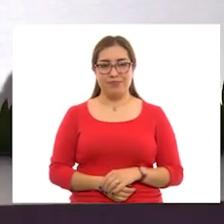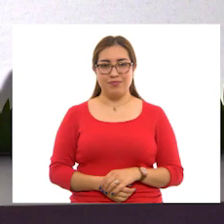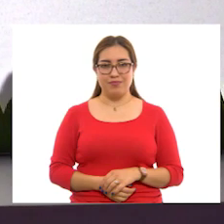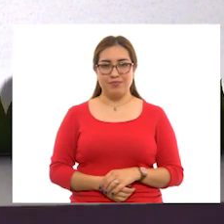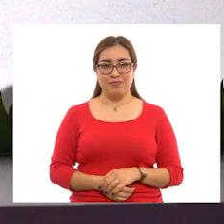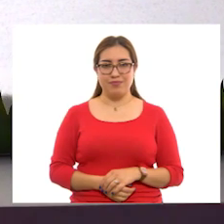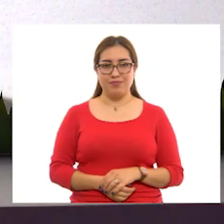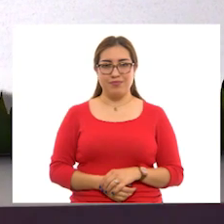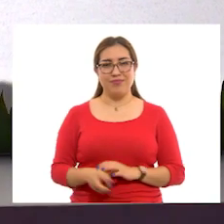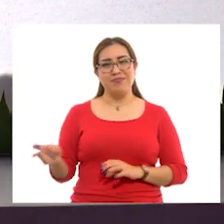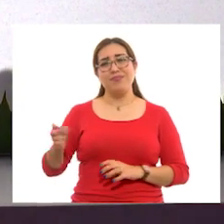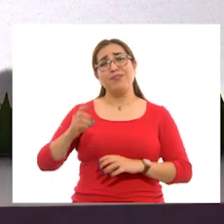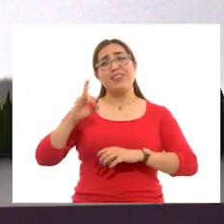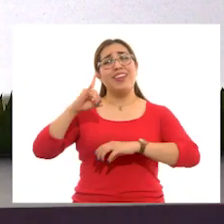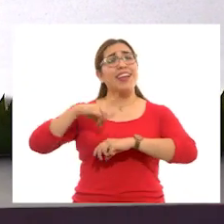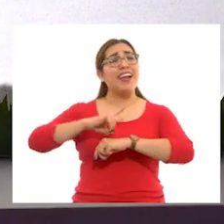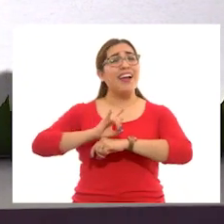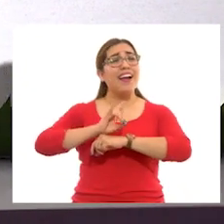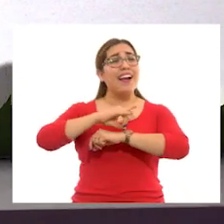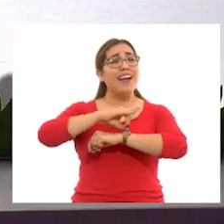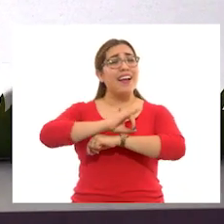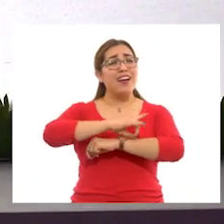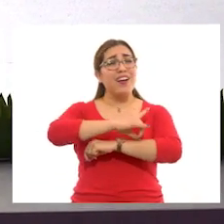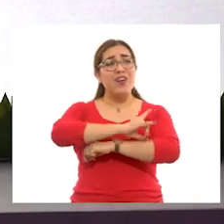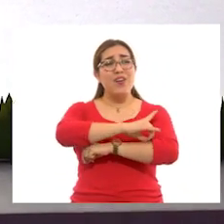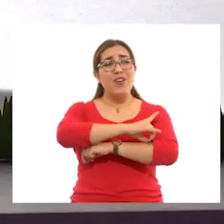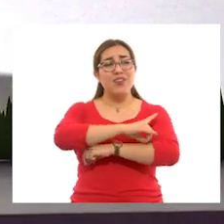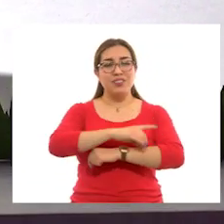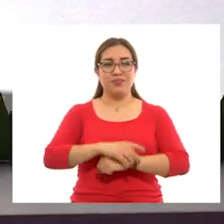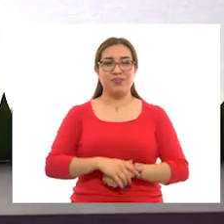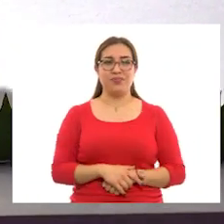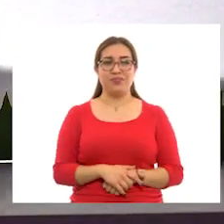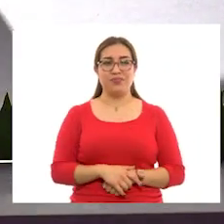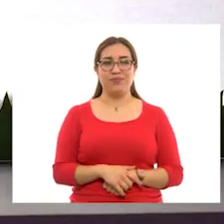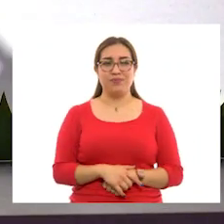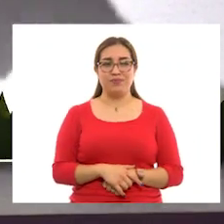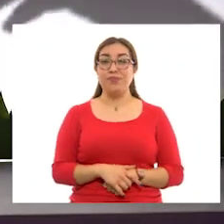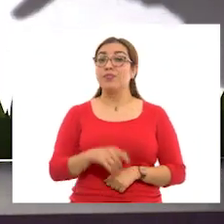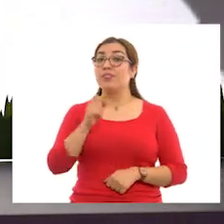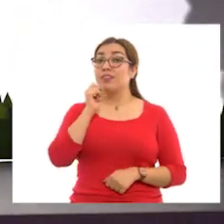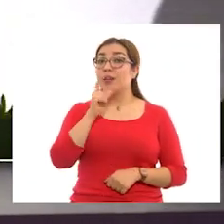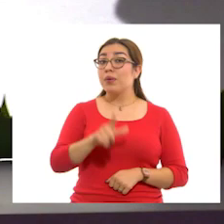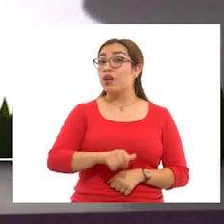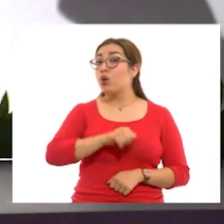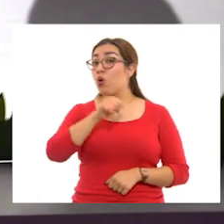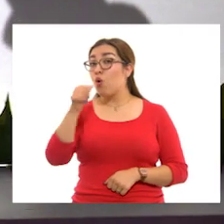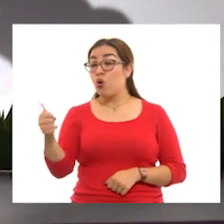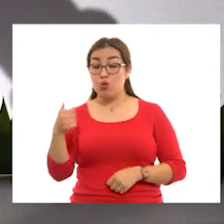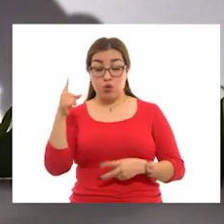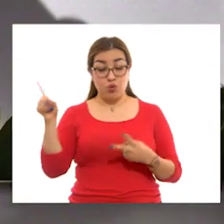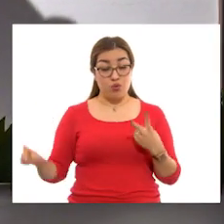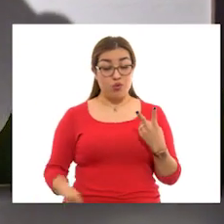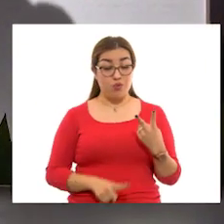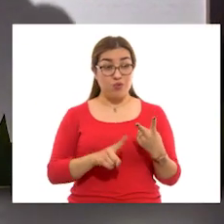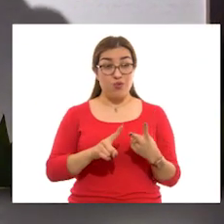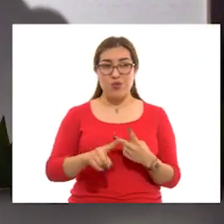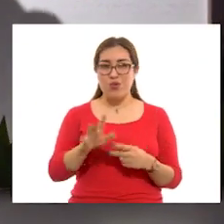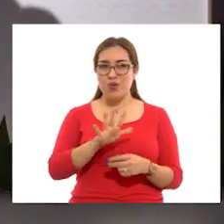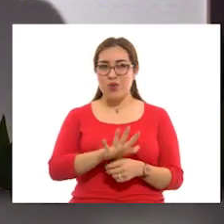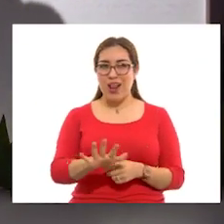¡Es un caracol! ¡Y también hiciste! ¡A ver!